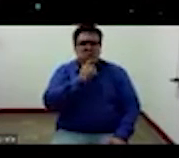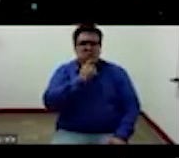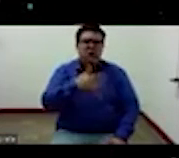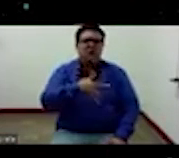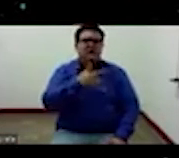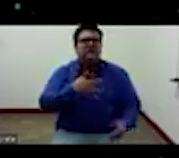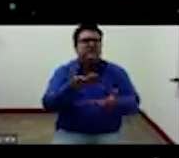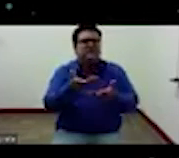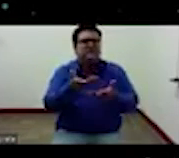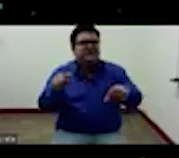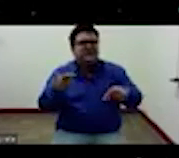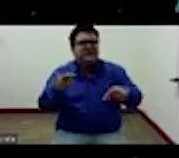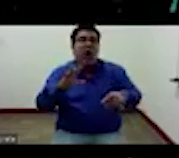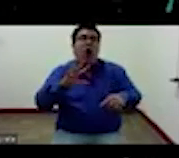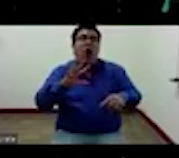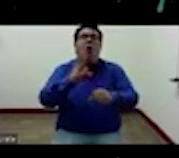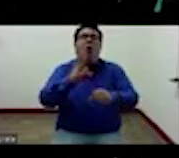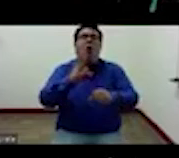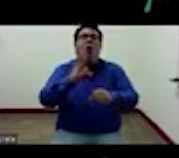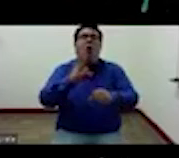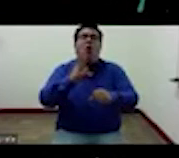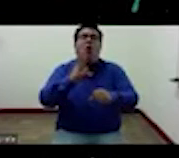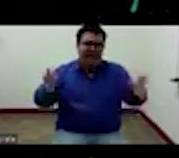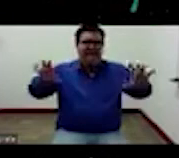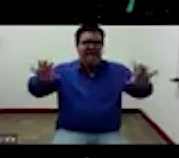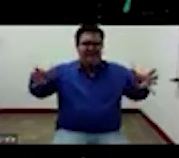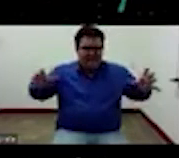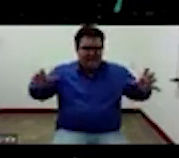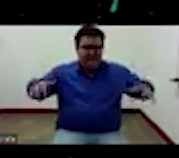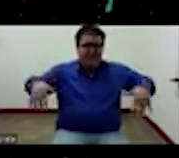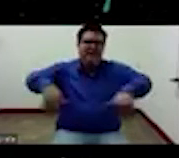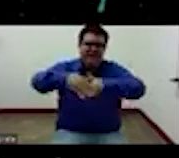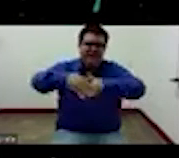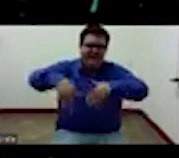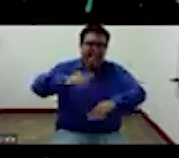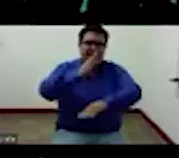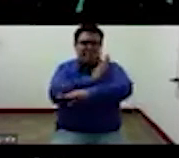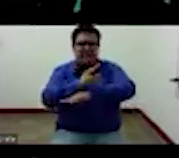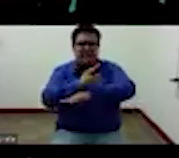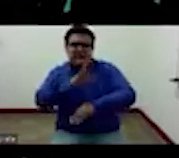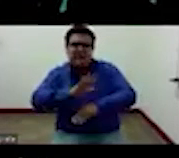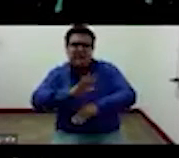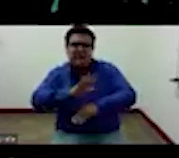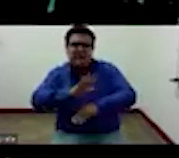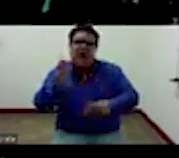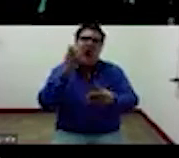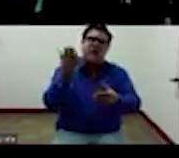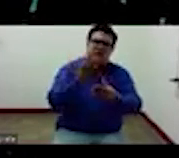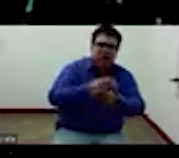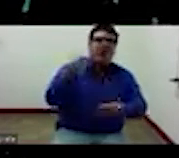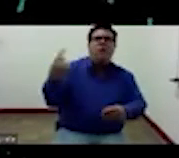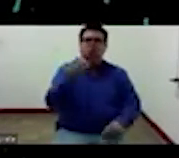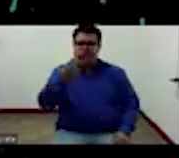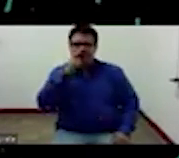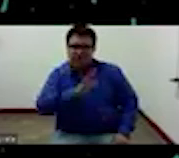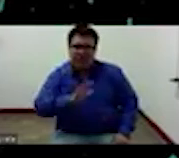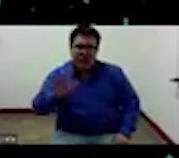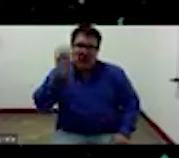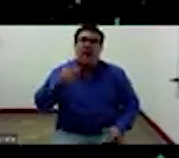de obra, tanto en la Biblioteca Nacional como en el Archivo General de la Nación, como en el Tunal, o como en el Museo Nacional